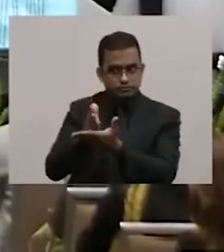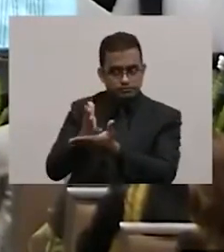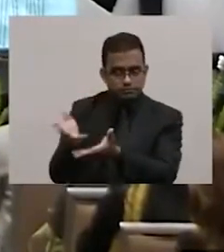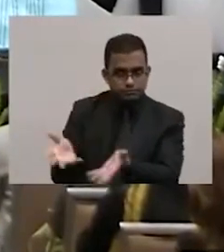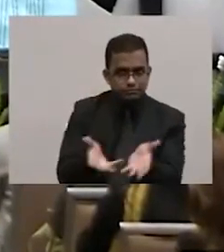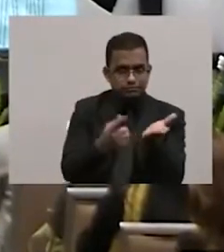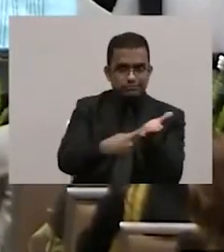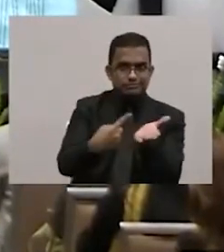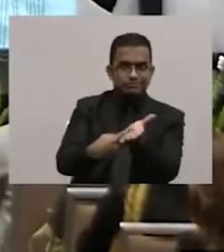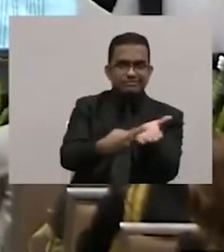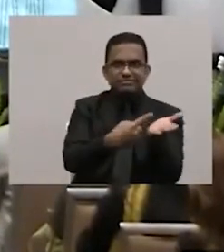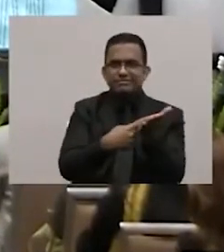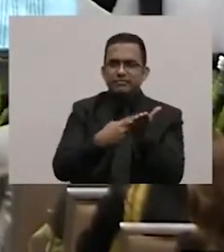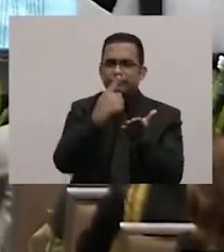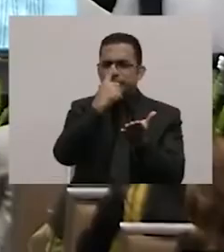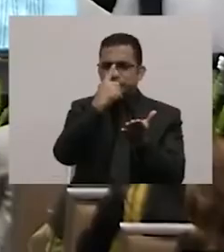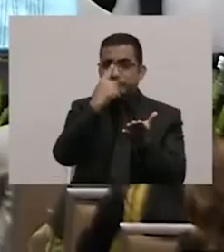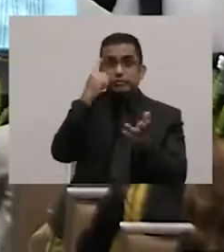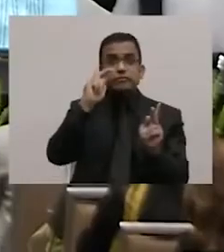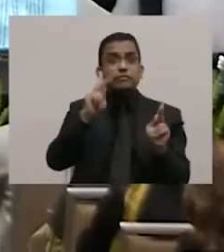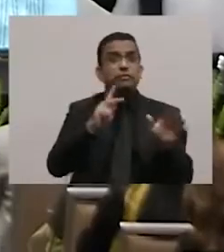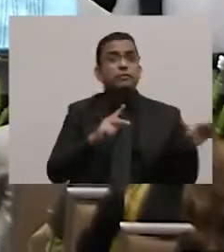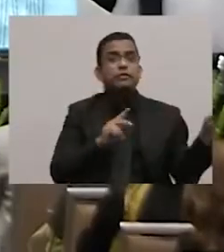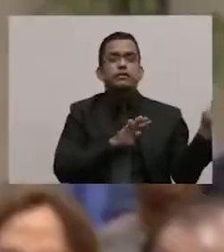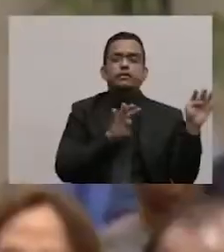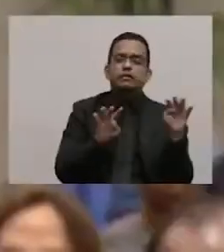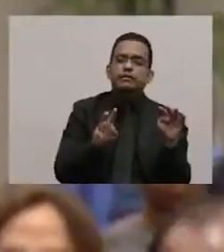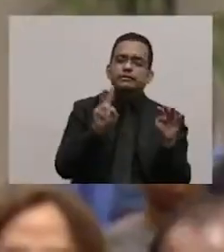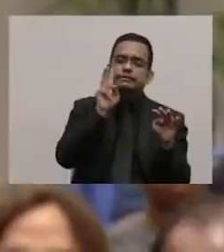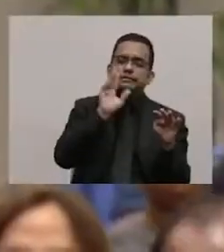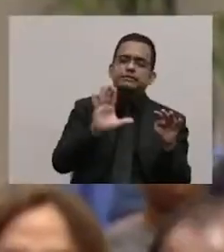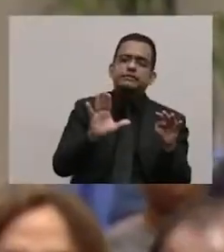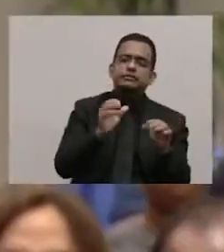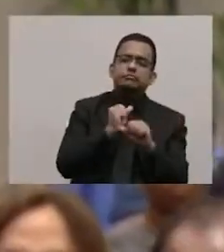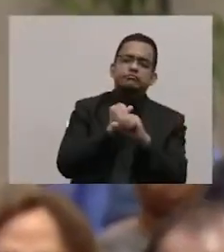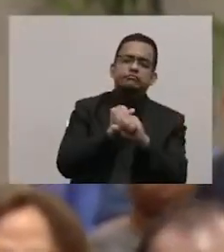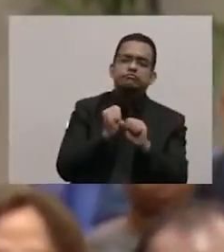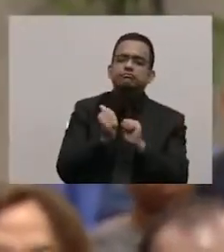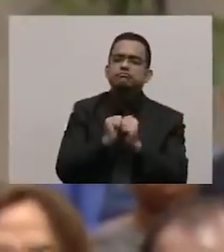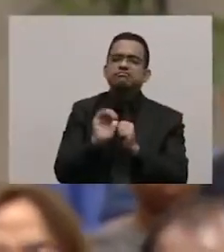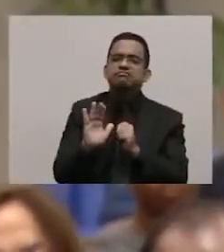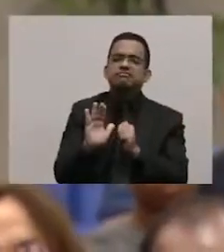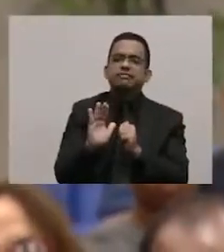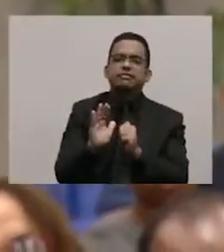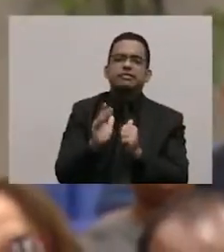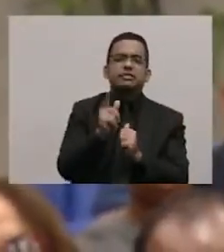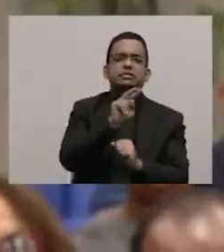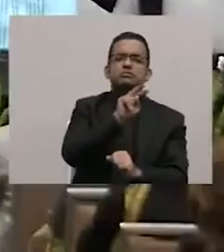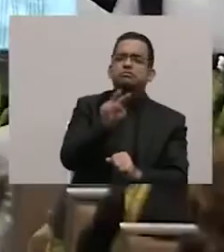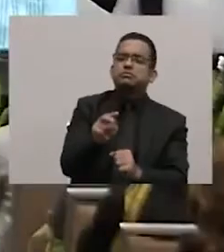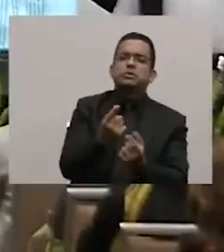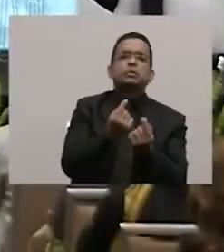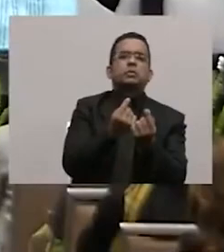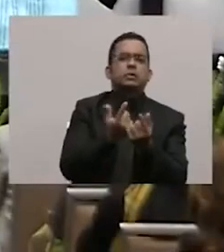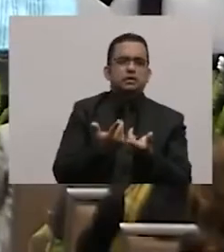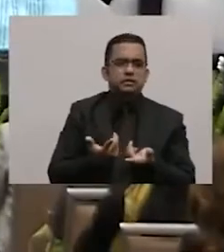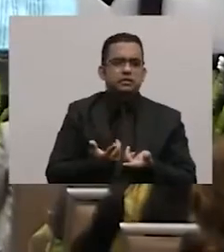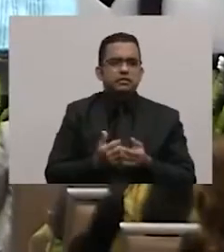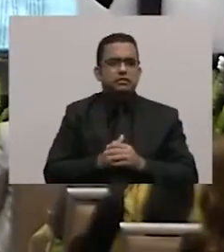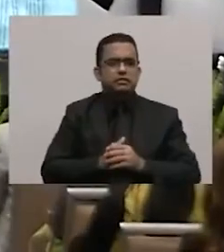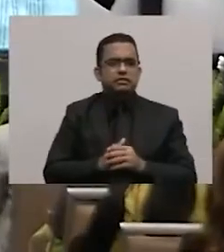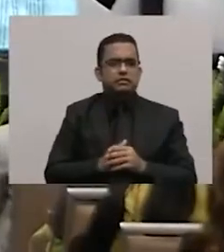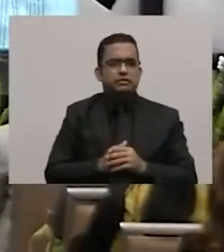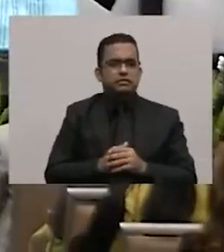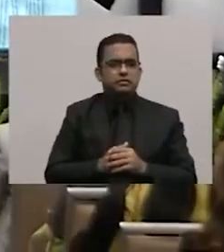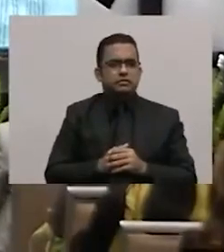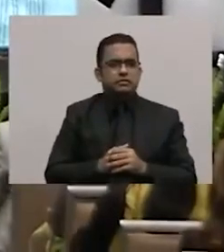niegan al ciudadano y a la ciudadana ver cuáles son sus propuestas de campaña. Entonces, ¿cómo lo ven ustedes? Gracias. Antes